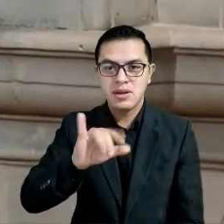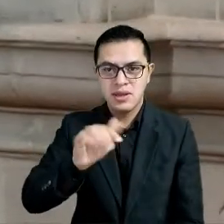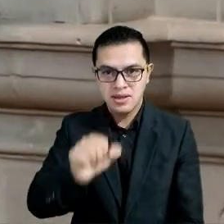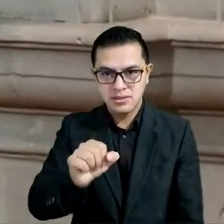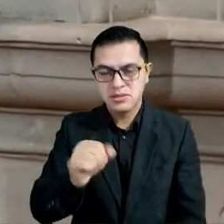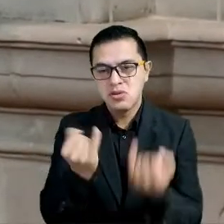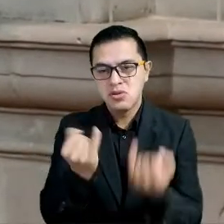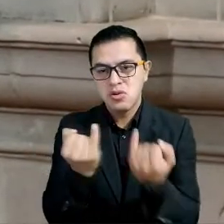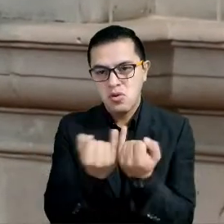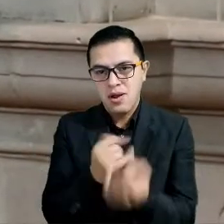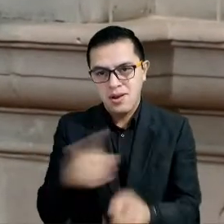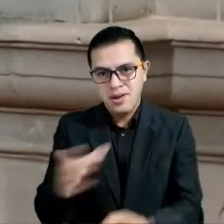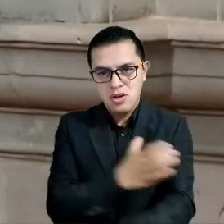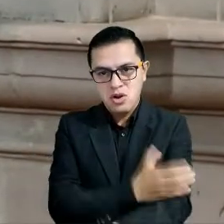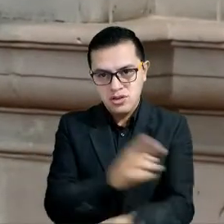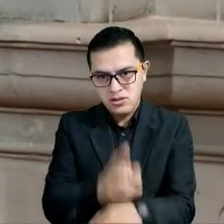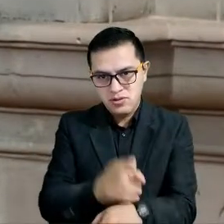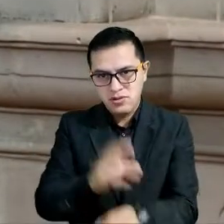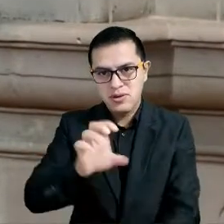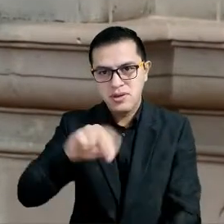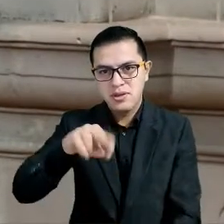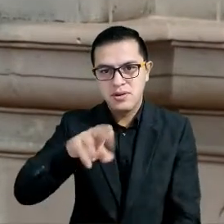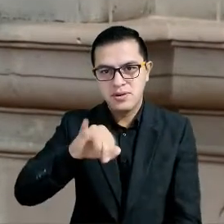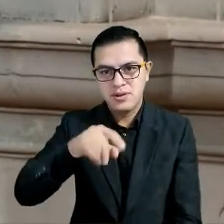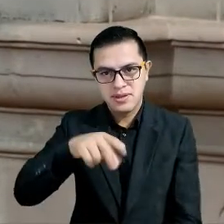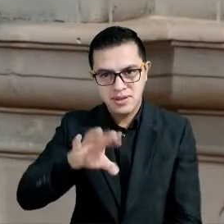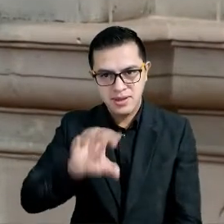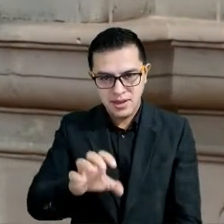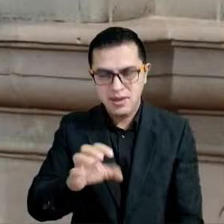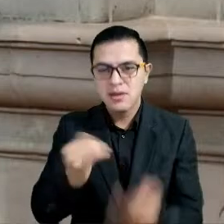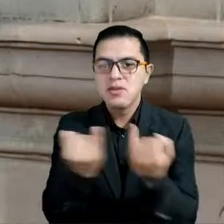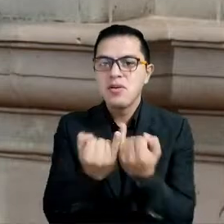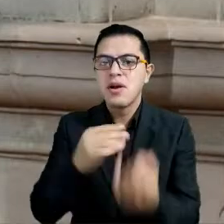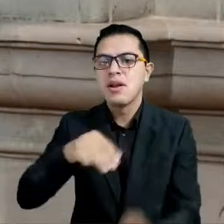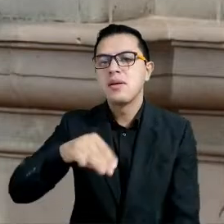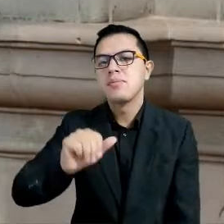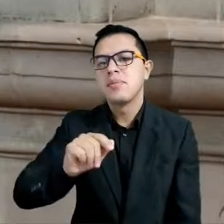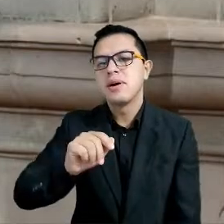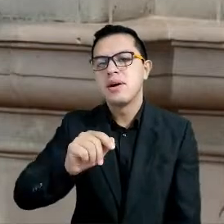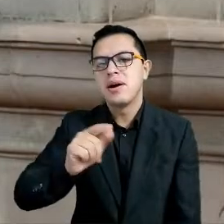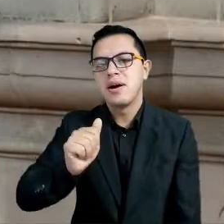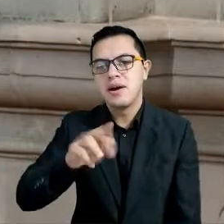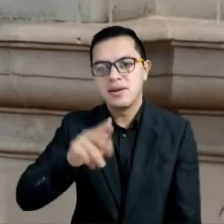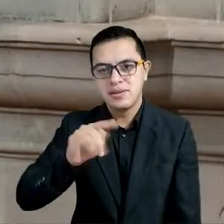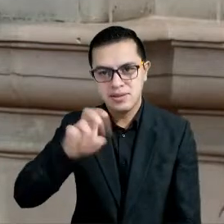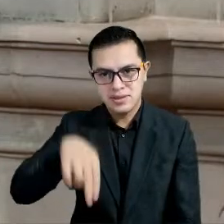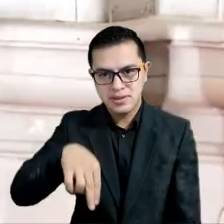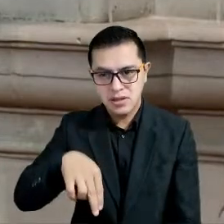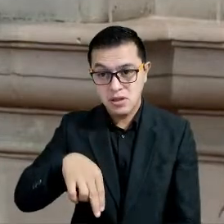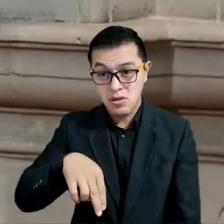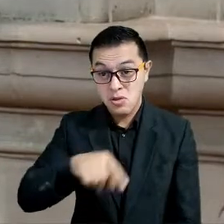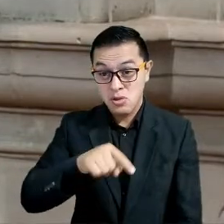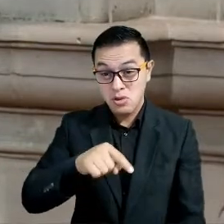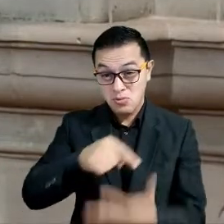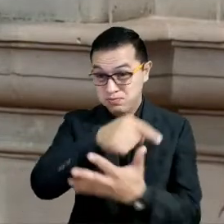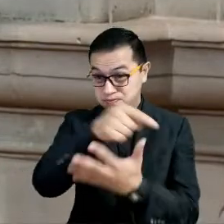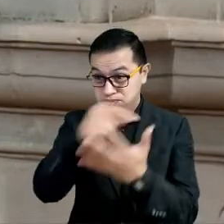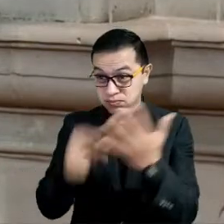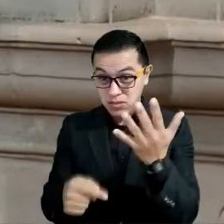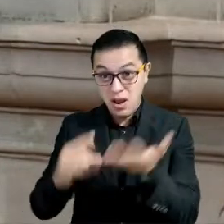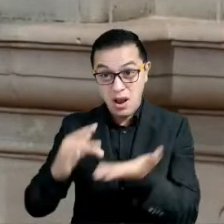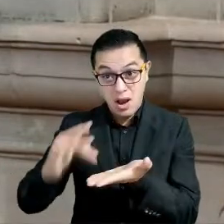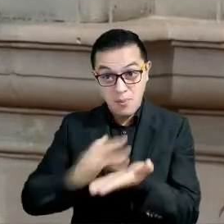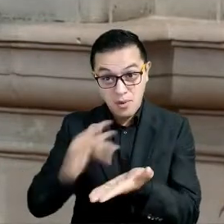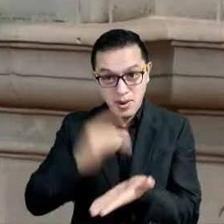Vargas, por supuesto a Martín Cepeda también, ese apoyo que nos dieron para poder lograr que esto se